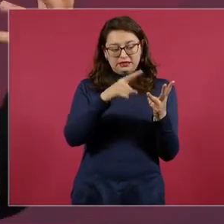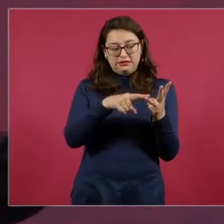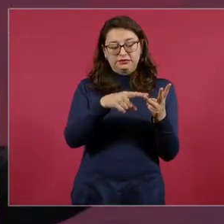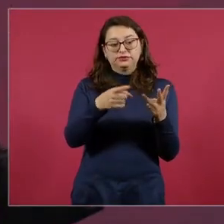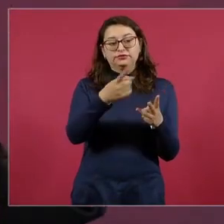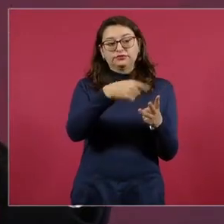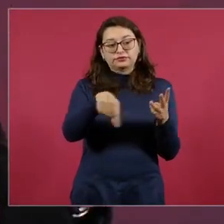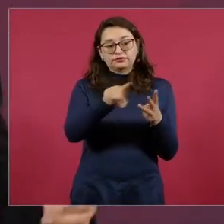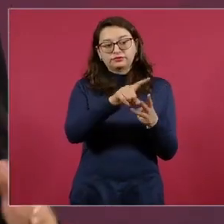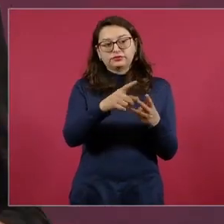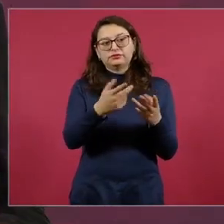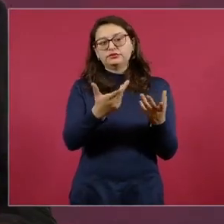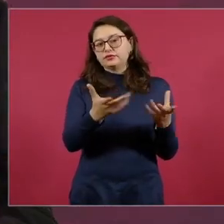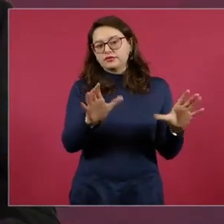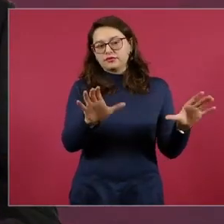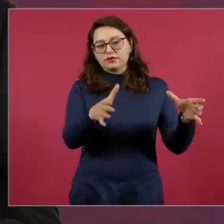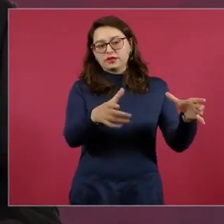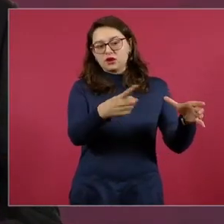impedían